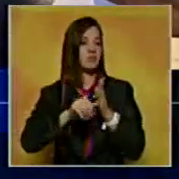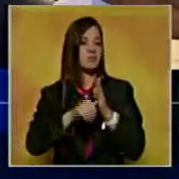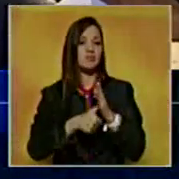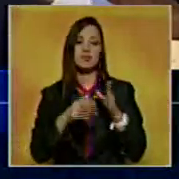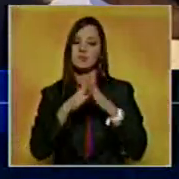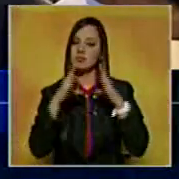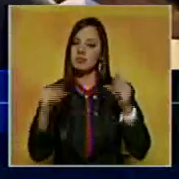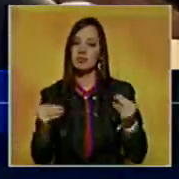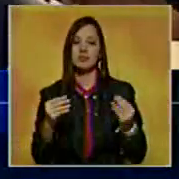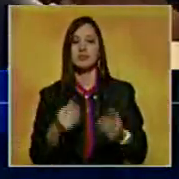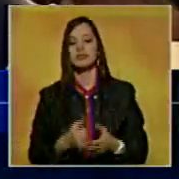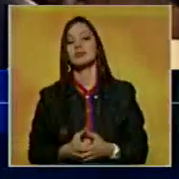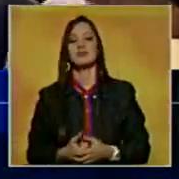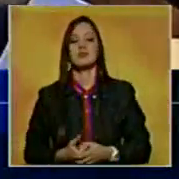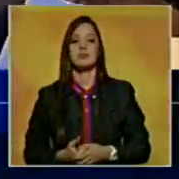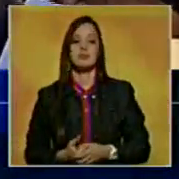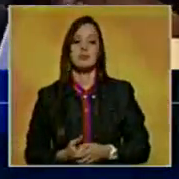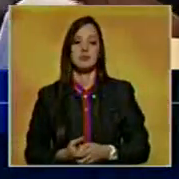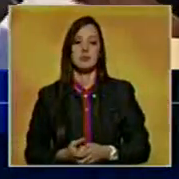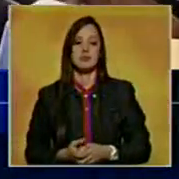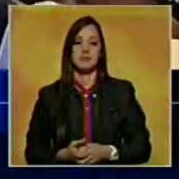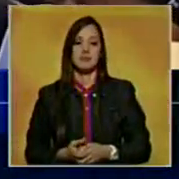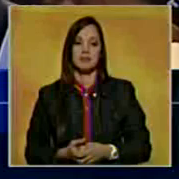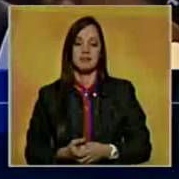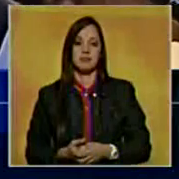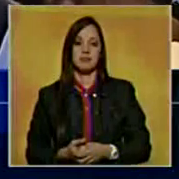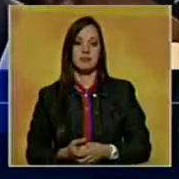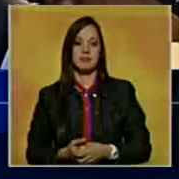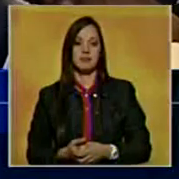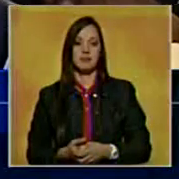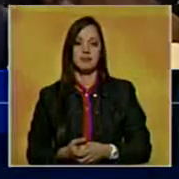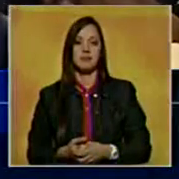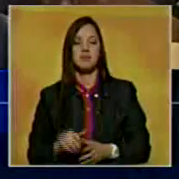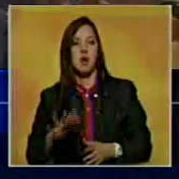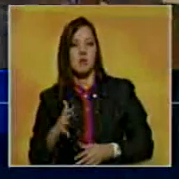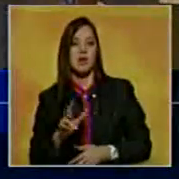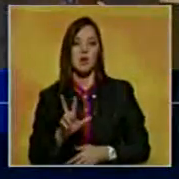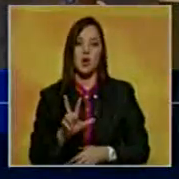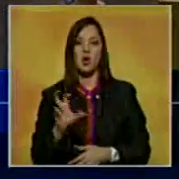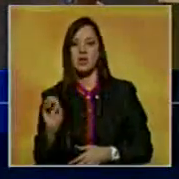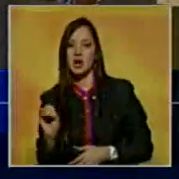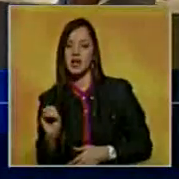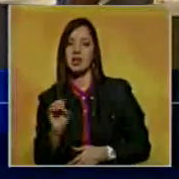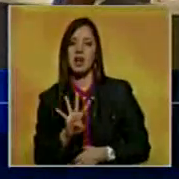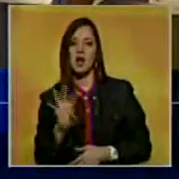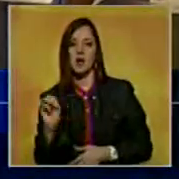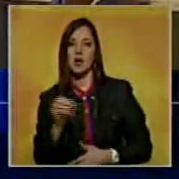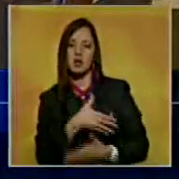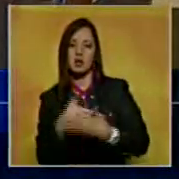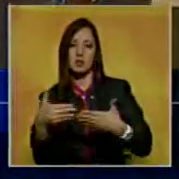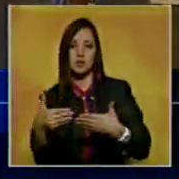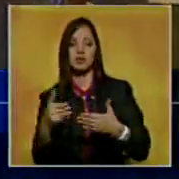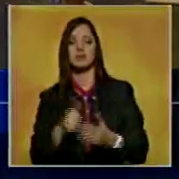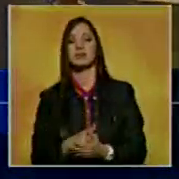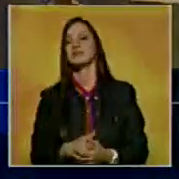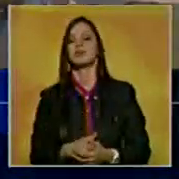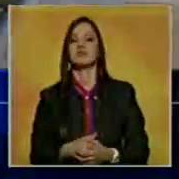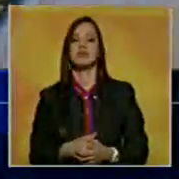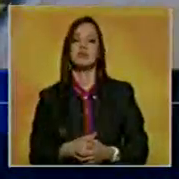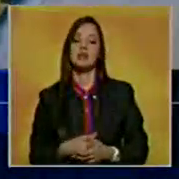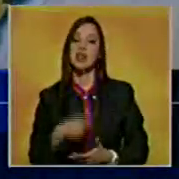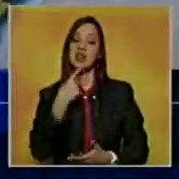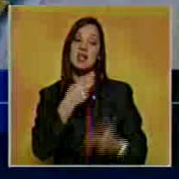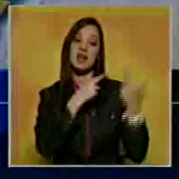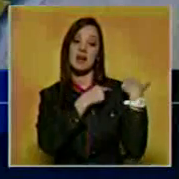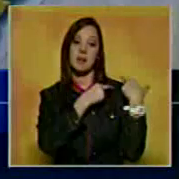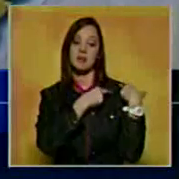todo. ¿Alrededor de cuánto? Como de 30 o 40 millones. Familiares del comerciante relataron que los responsables del homicidio